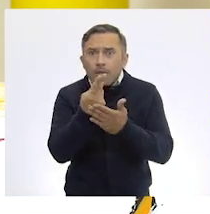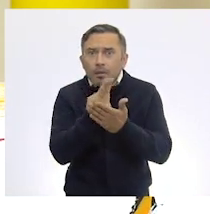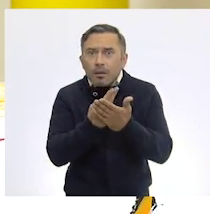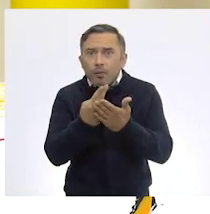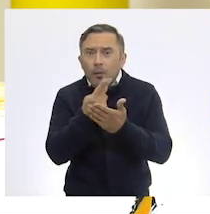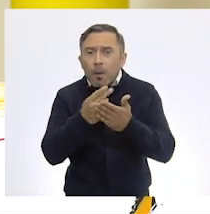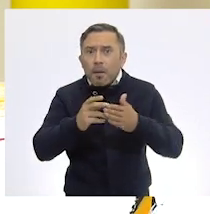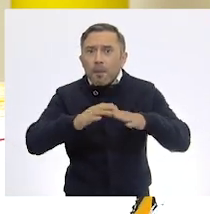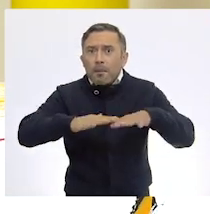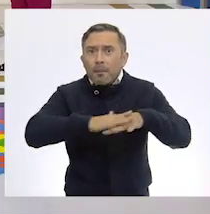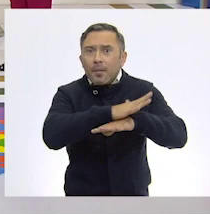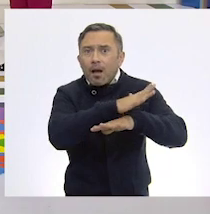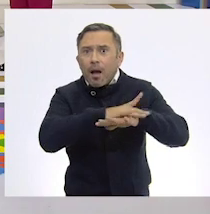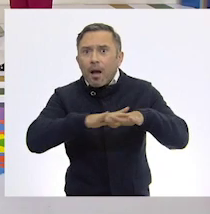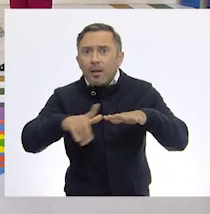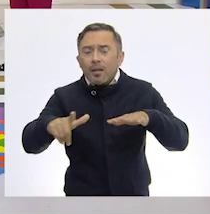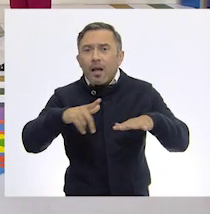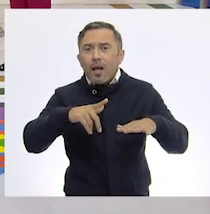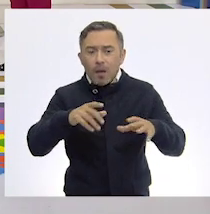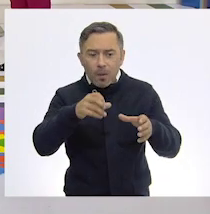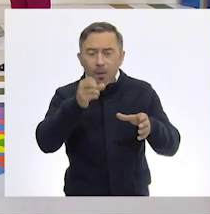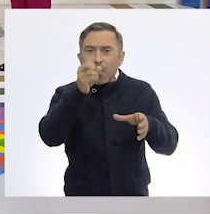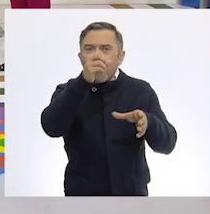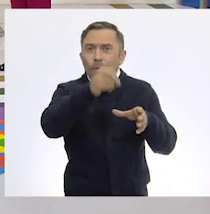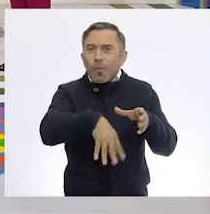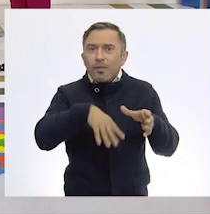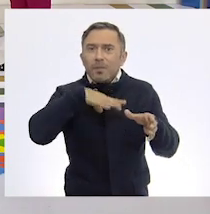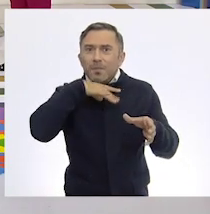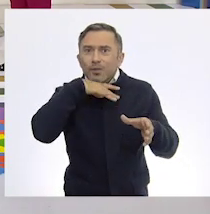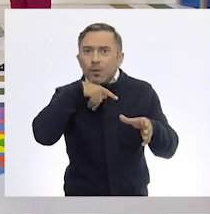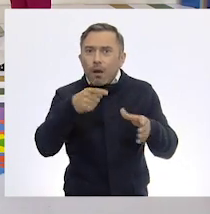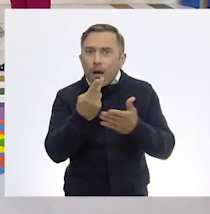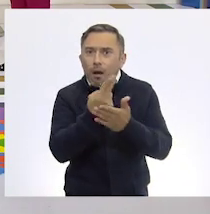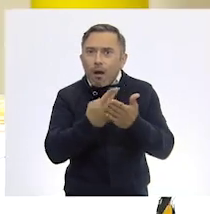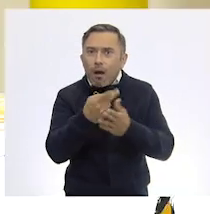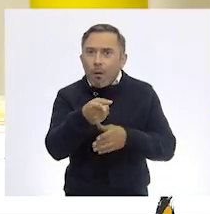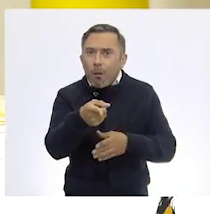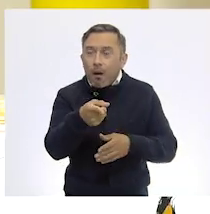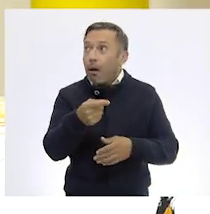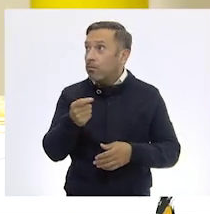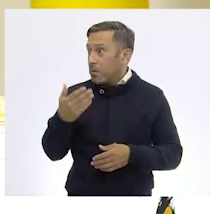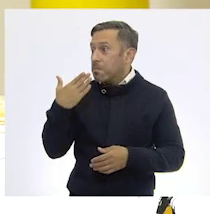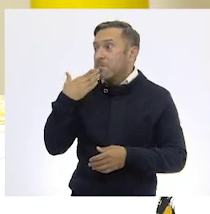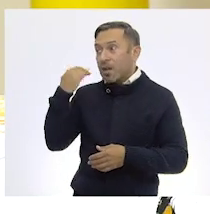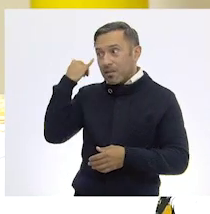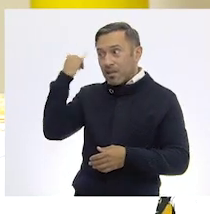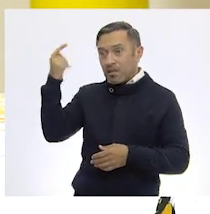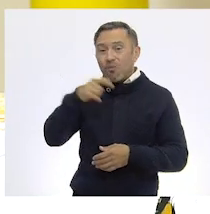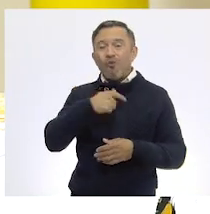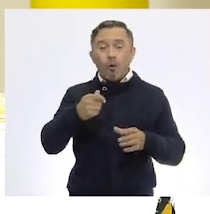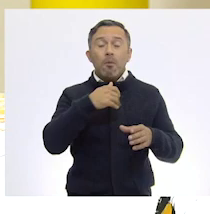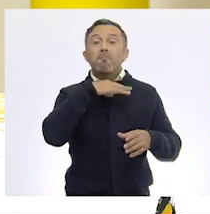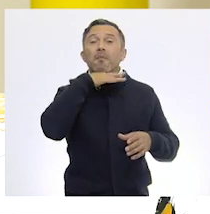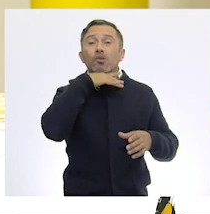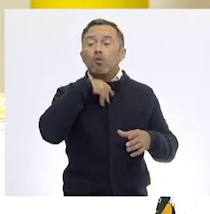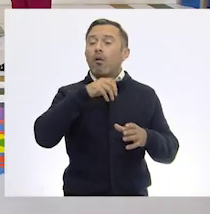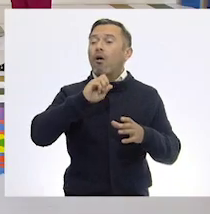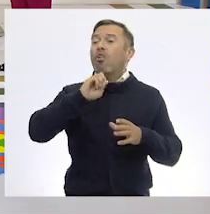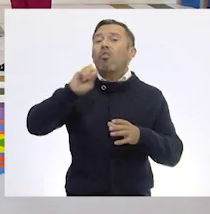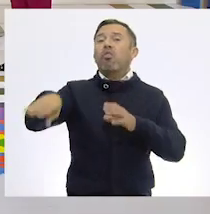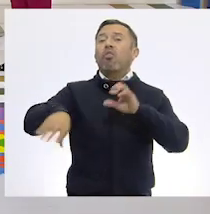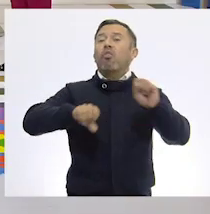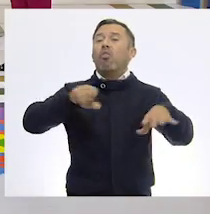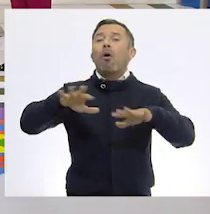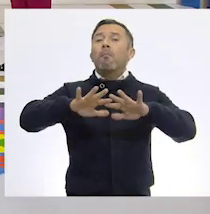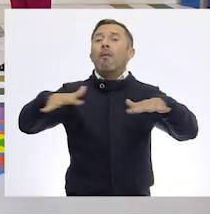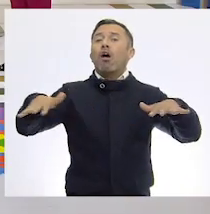Panchito. Idea. Es una excelente idea. Así lo que desechamos no se va a los océanos. Oigan, y miren,